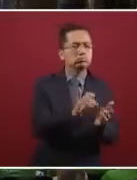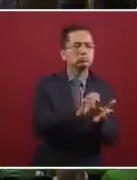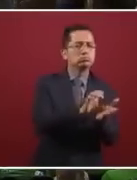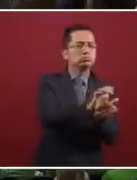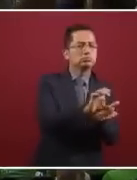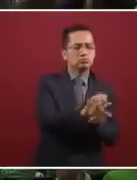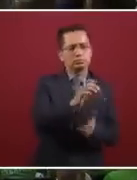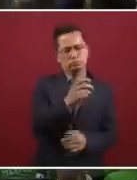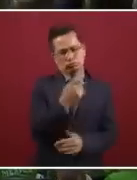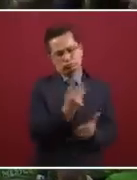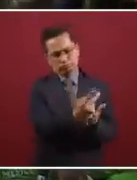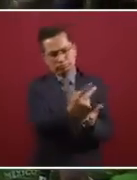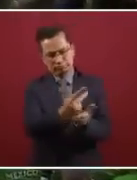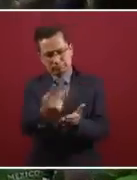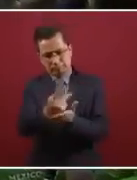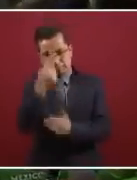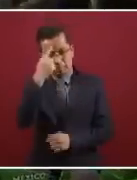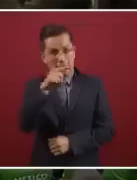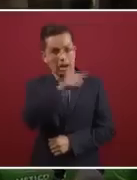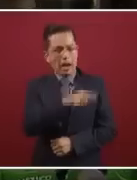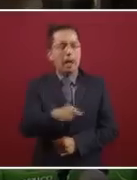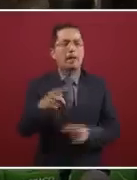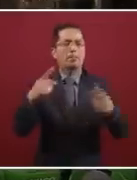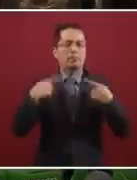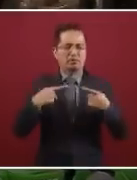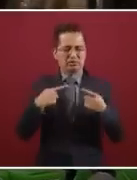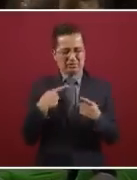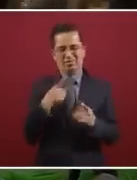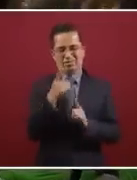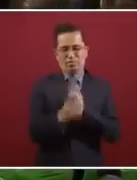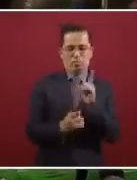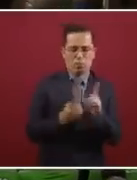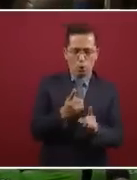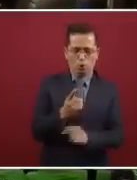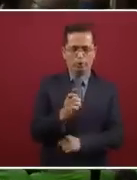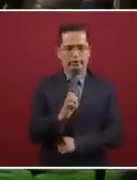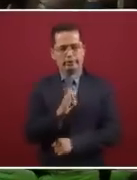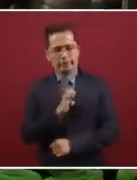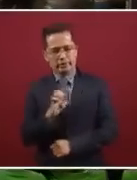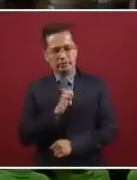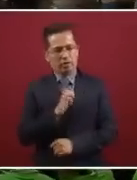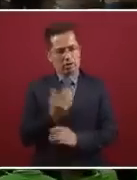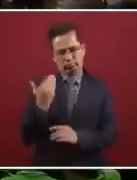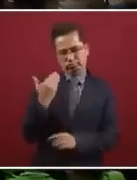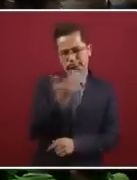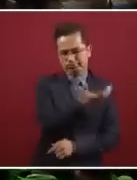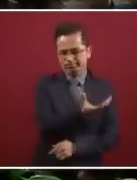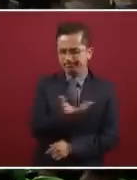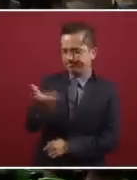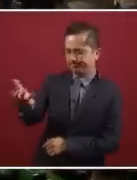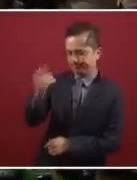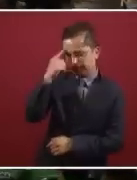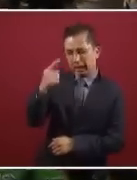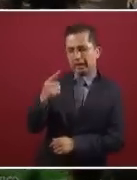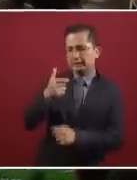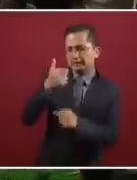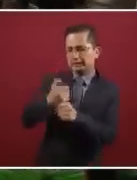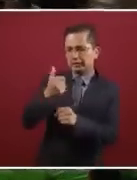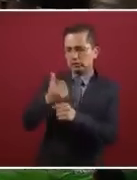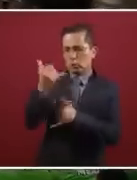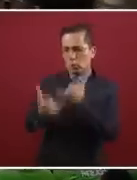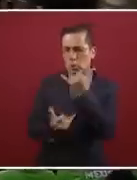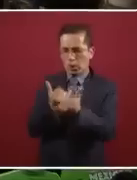reconocimientos a los atletas y entrenadores de la delegación mexicana que participaron en los sextos Juegos Parapanamericanos